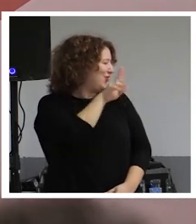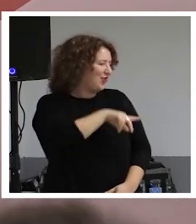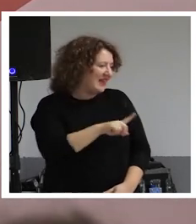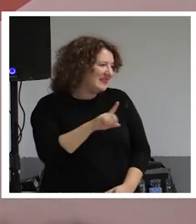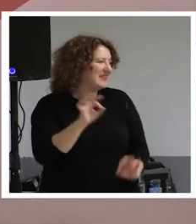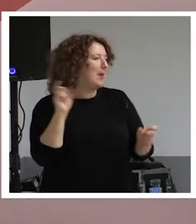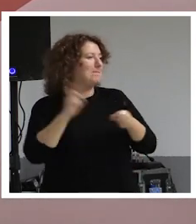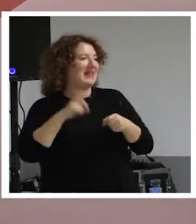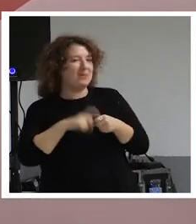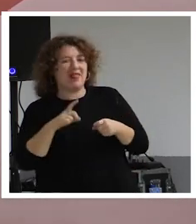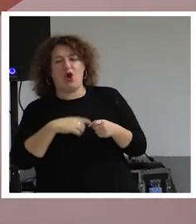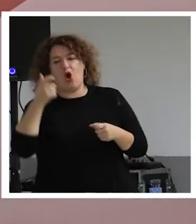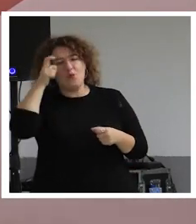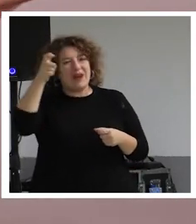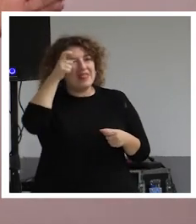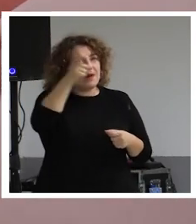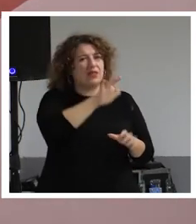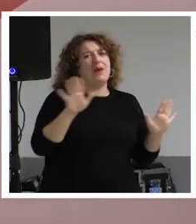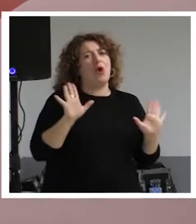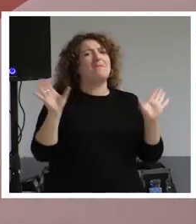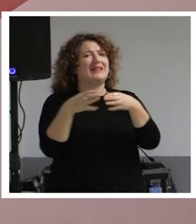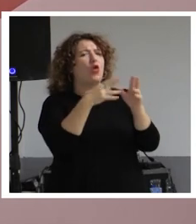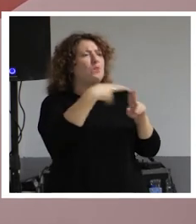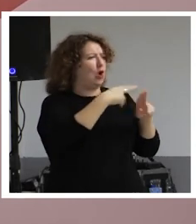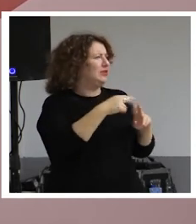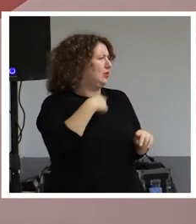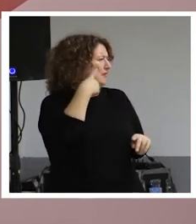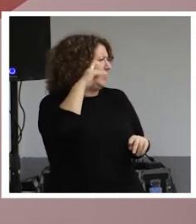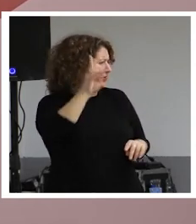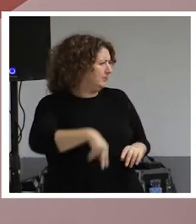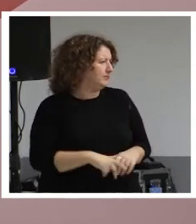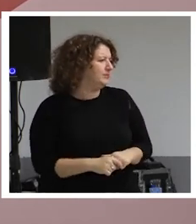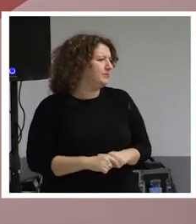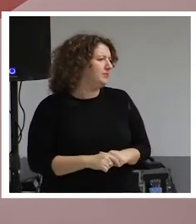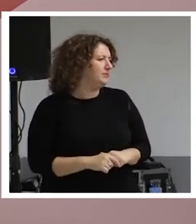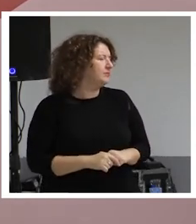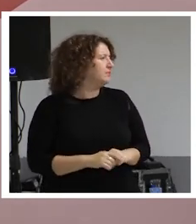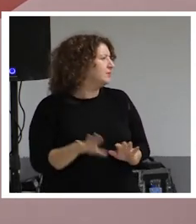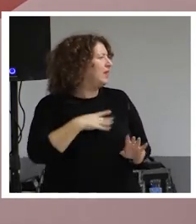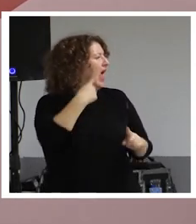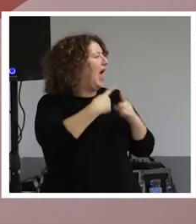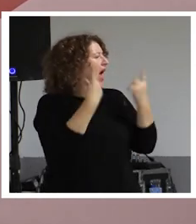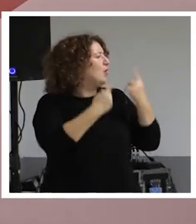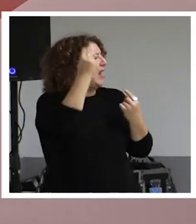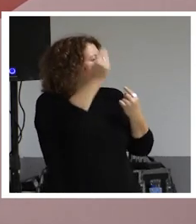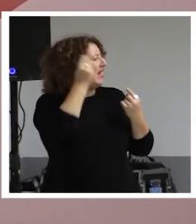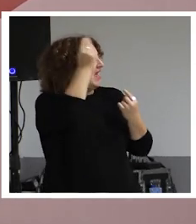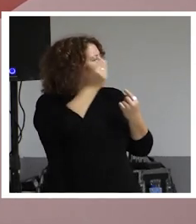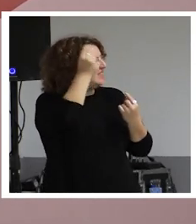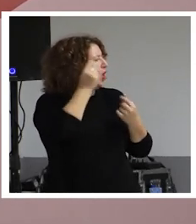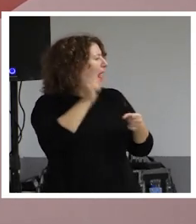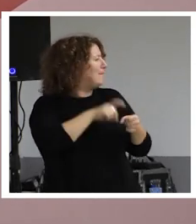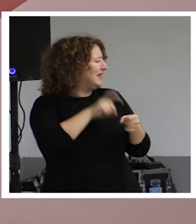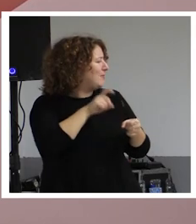que bueno Me comprometí hacerla no lo segundo es que no soy un experto en ni en participación